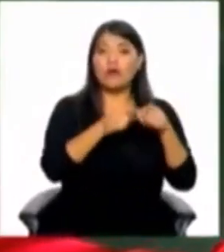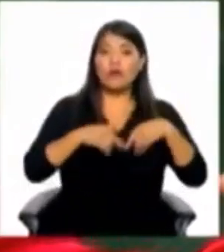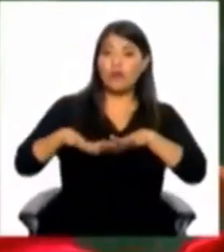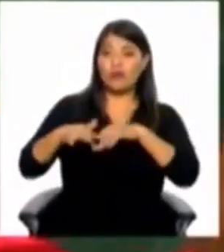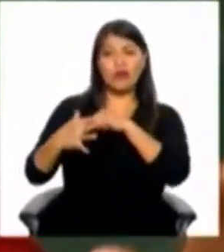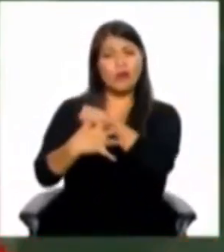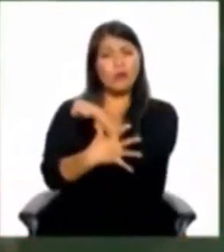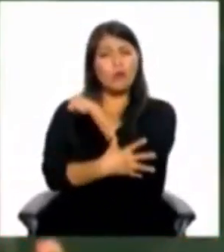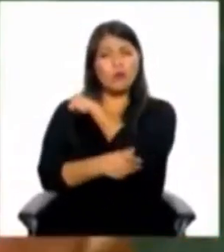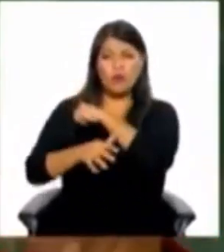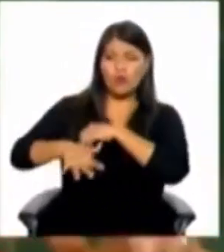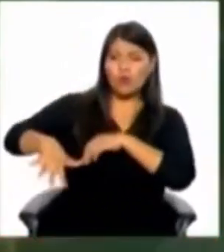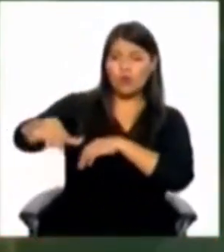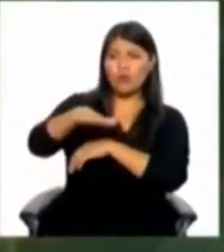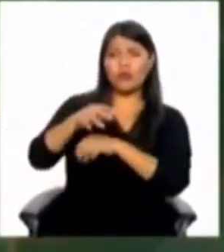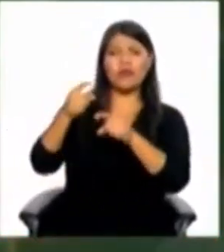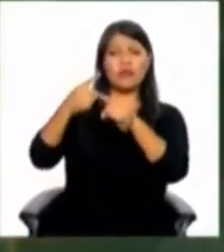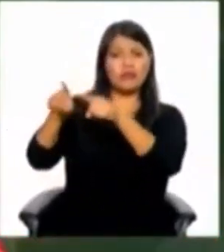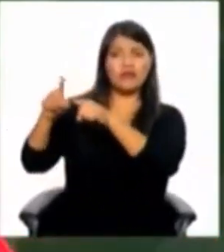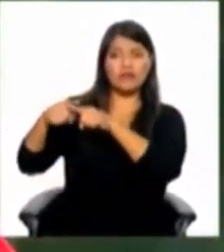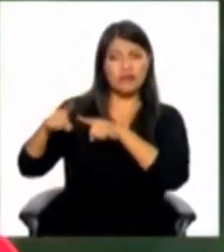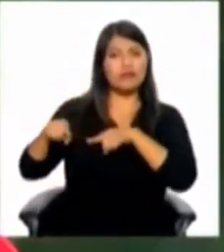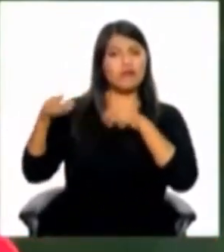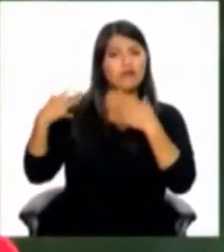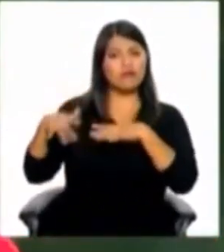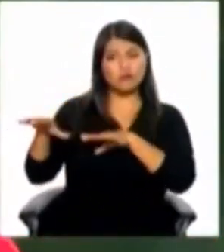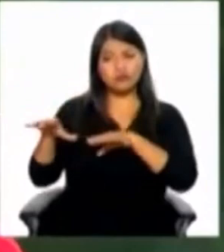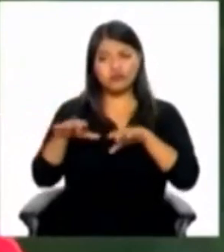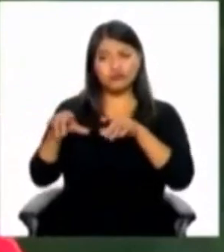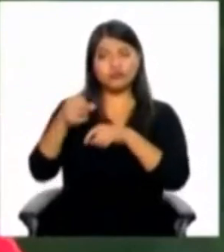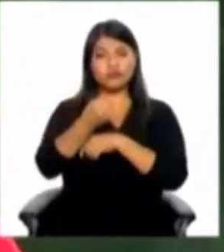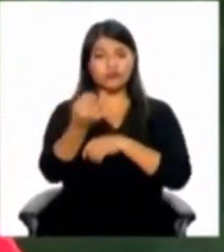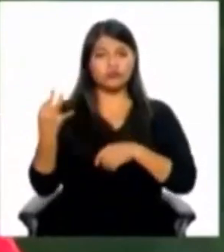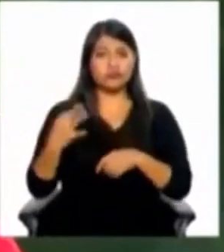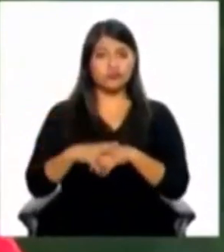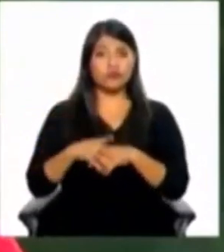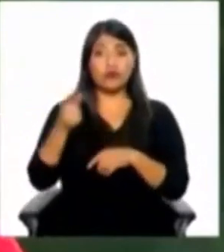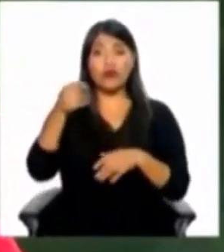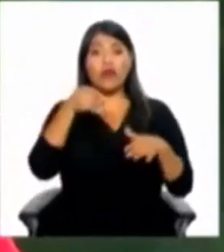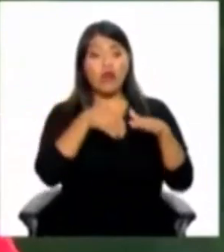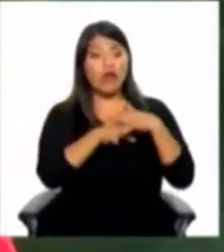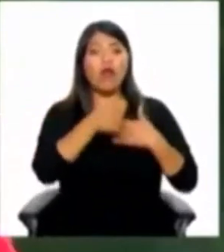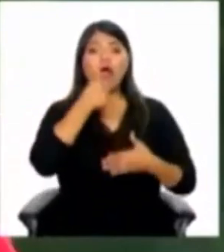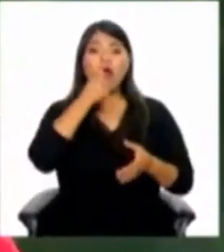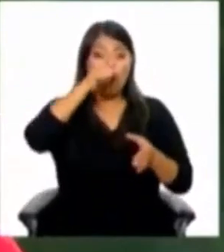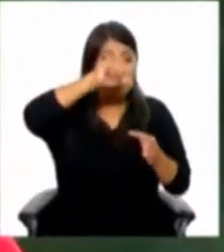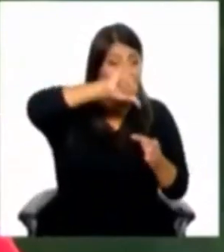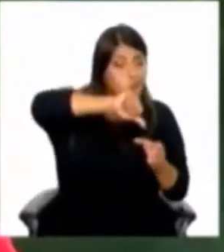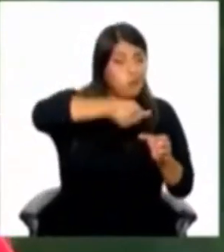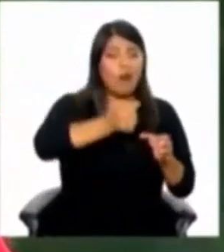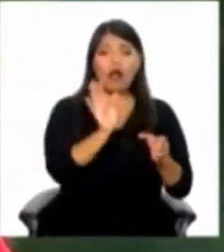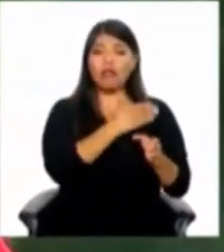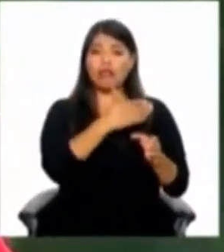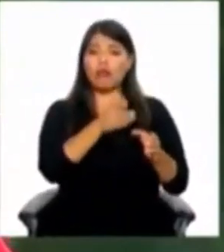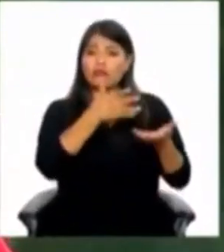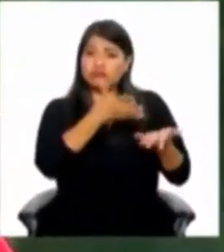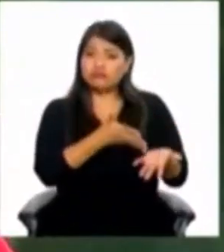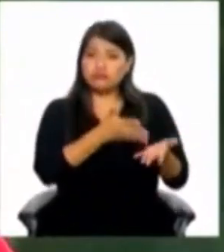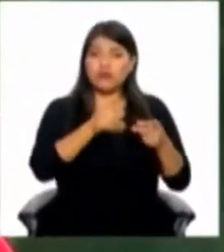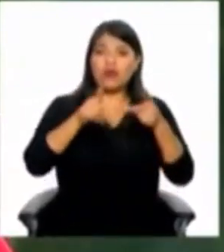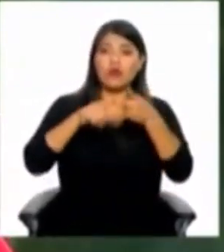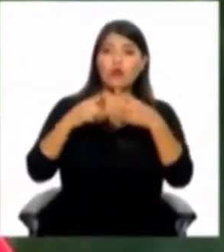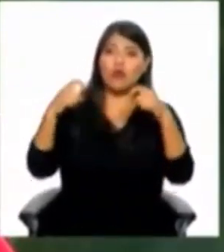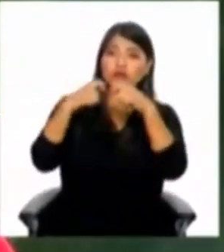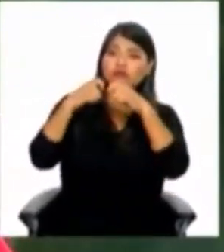multidimensional, entre otras importantes acciones. El acceso al agua potable, por ejemplo, el saneamiento básico,